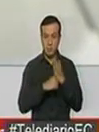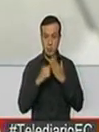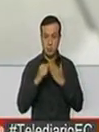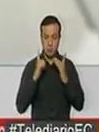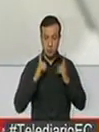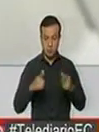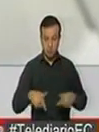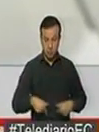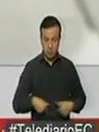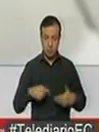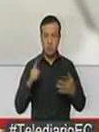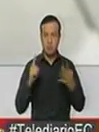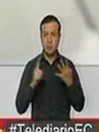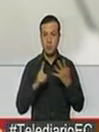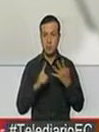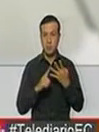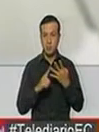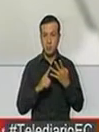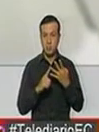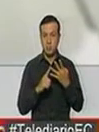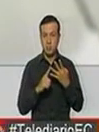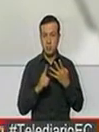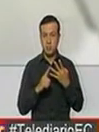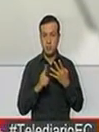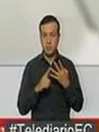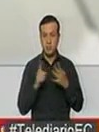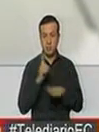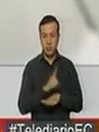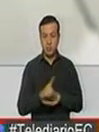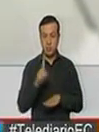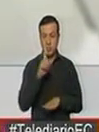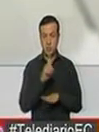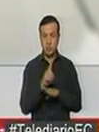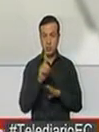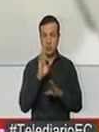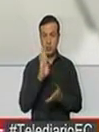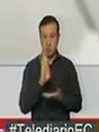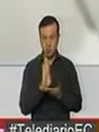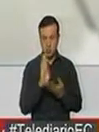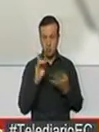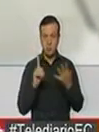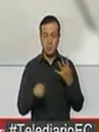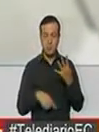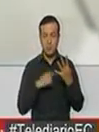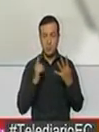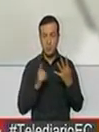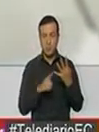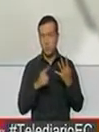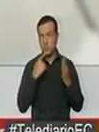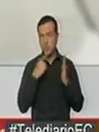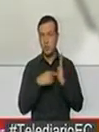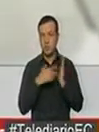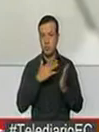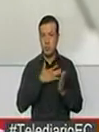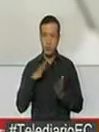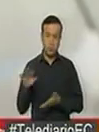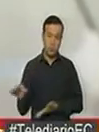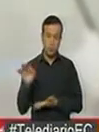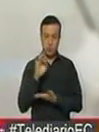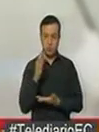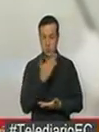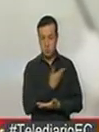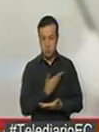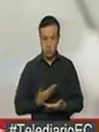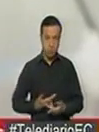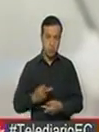Salud, también estaba el director del IES. Y también en mi caso como presidente del Consejo